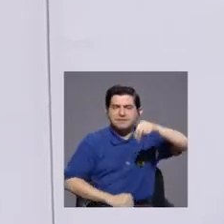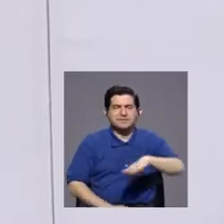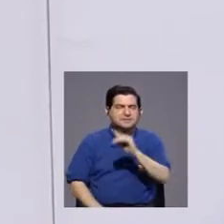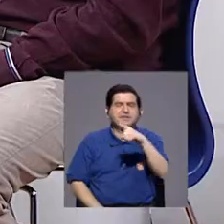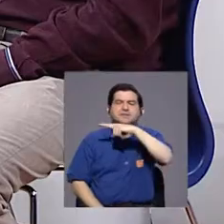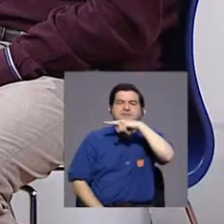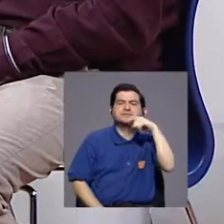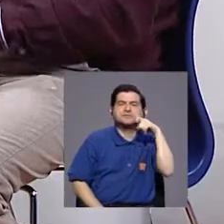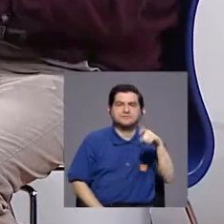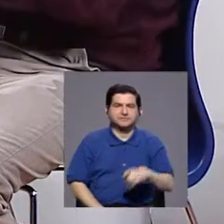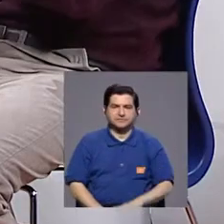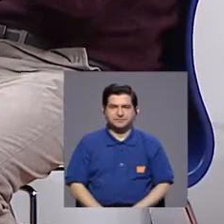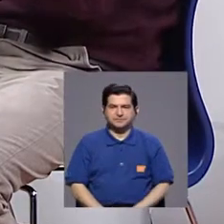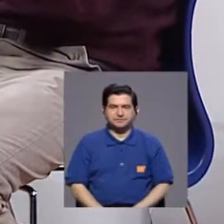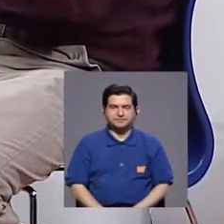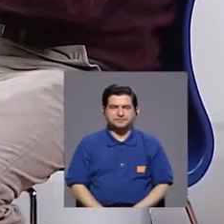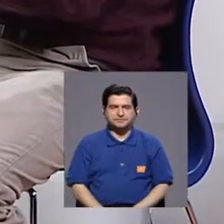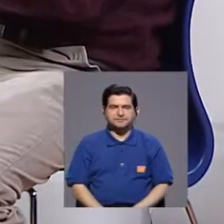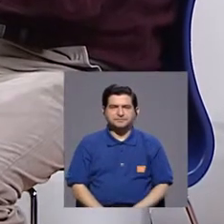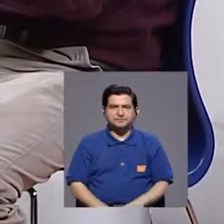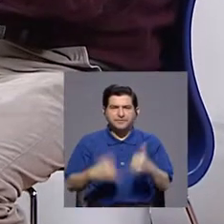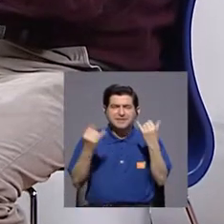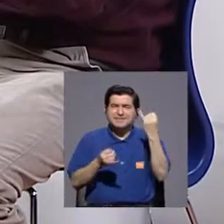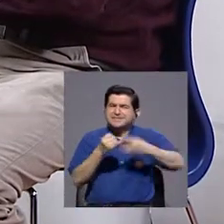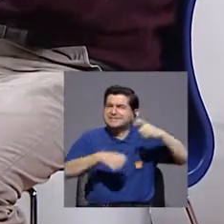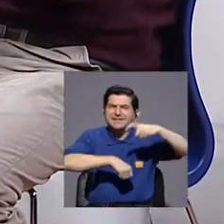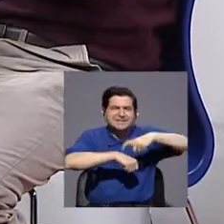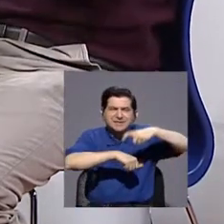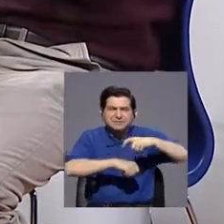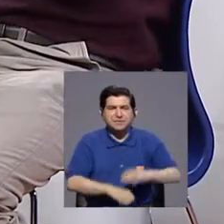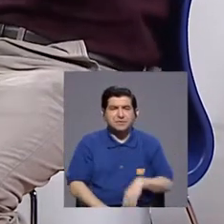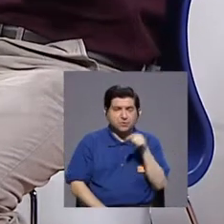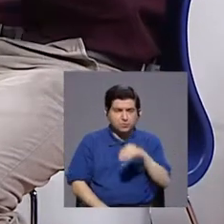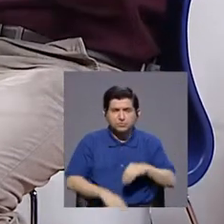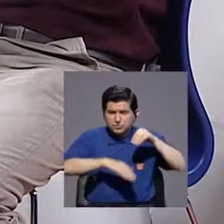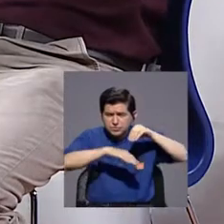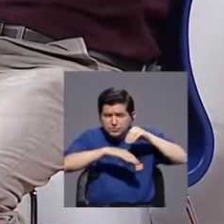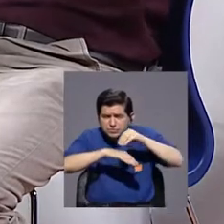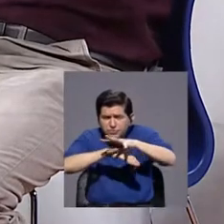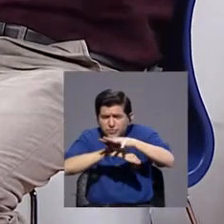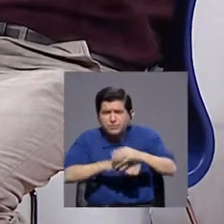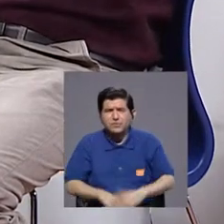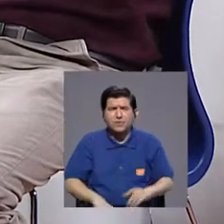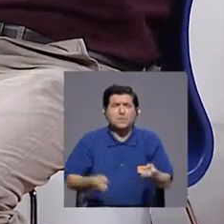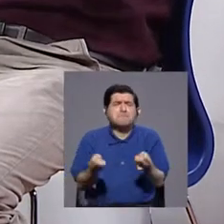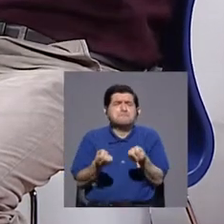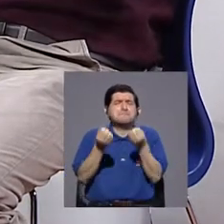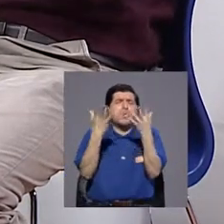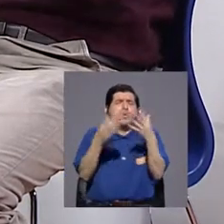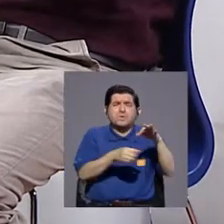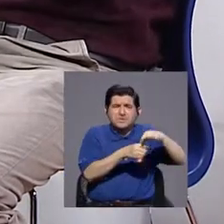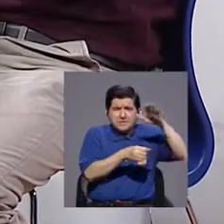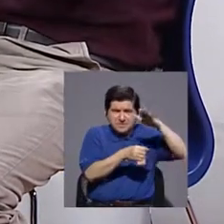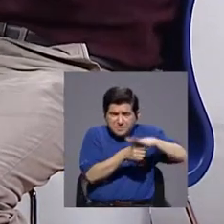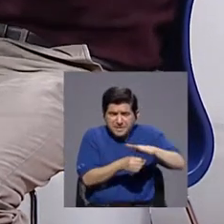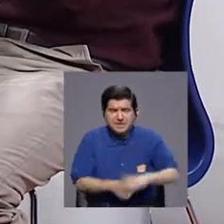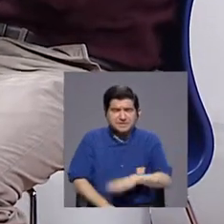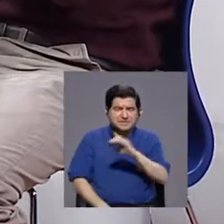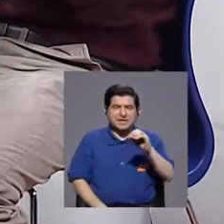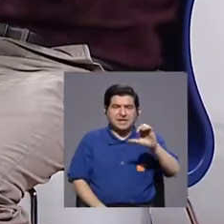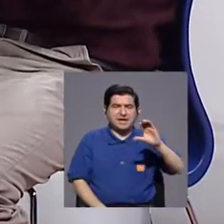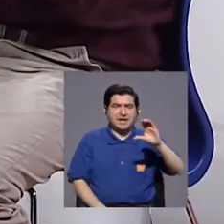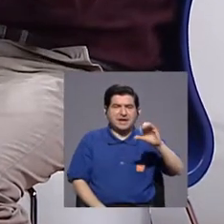sequía ya ya ya se nos fue el tiempo ustedes tienen que irradiar un número enorme de semillas y callos para